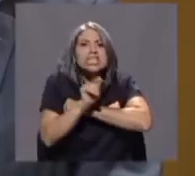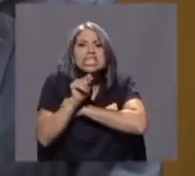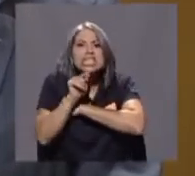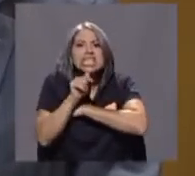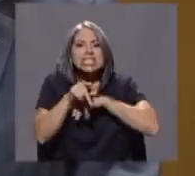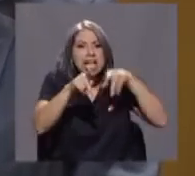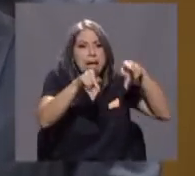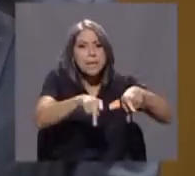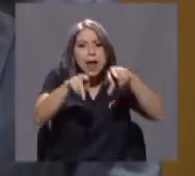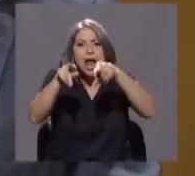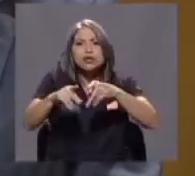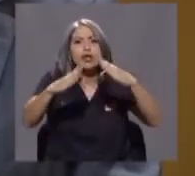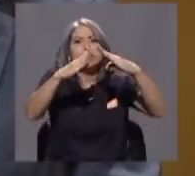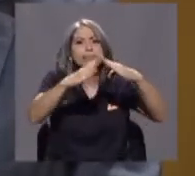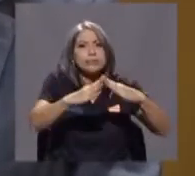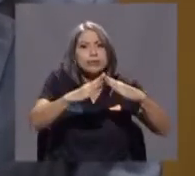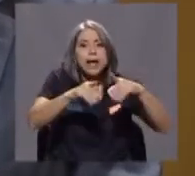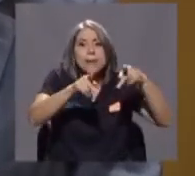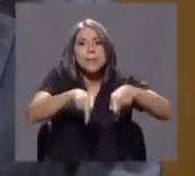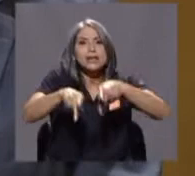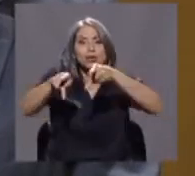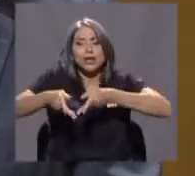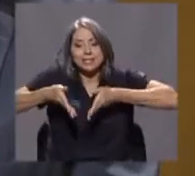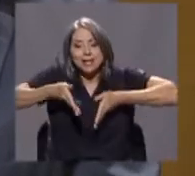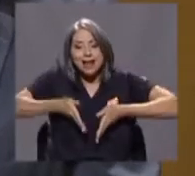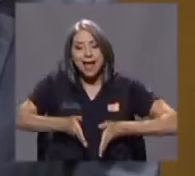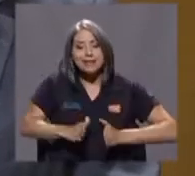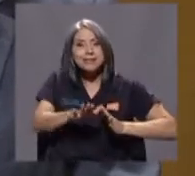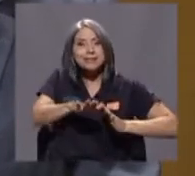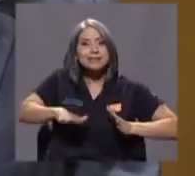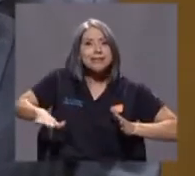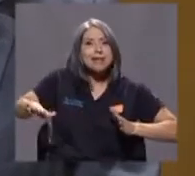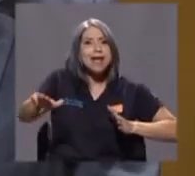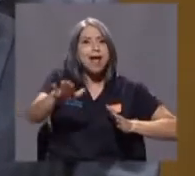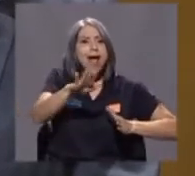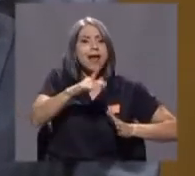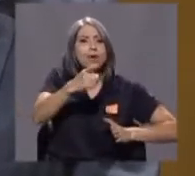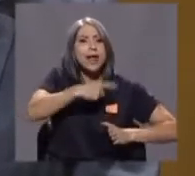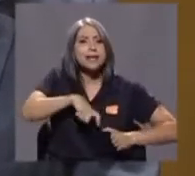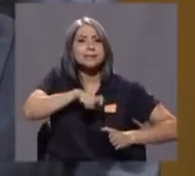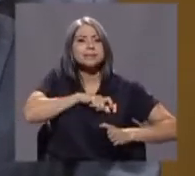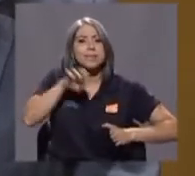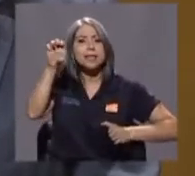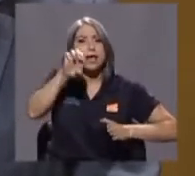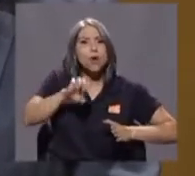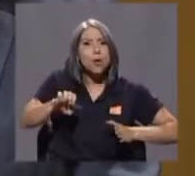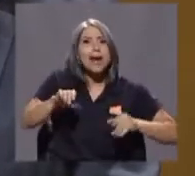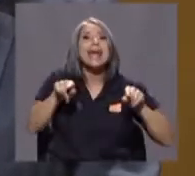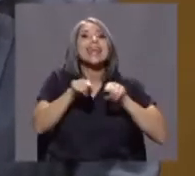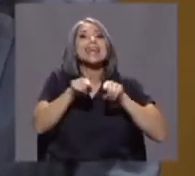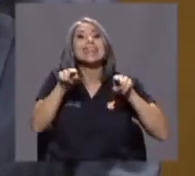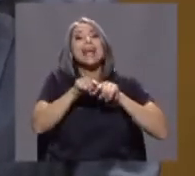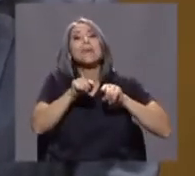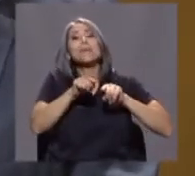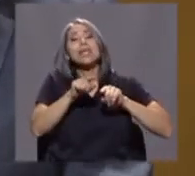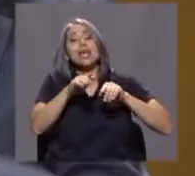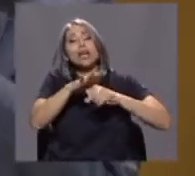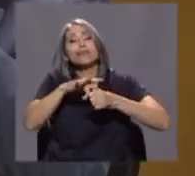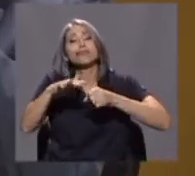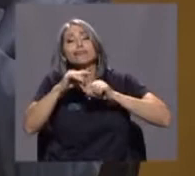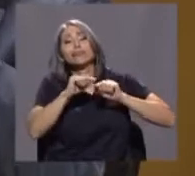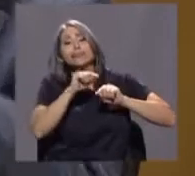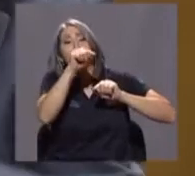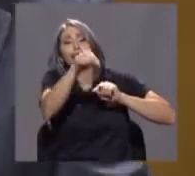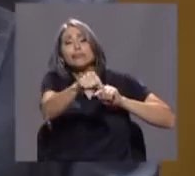y los nacidos en los territorios españoles de Europa, sino también, dice, los de ultramar, con lo cual automáticamente